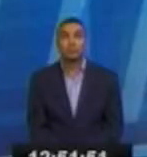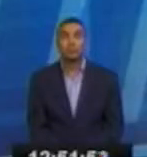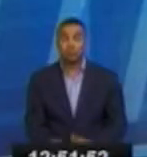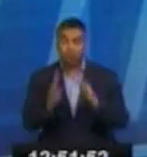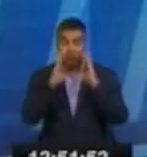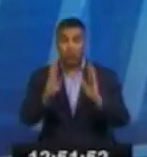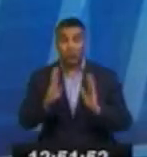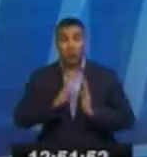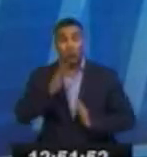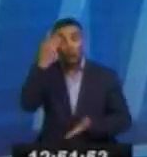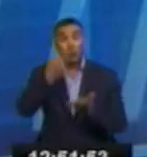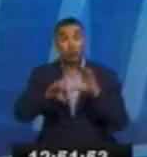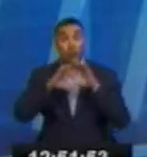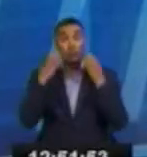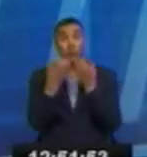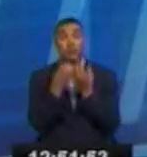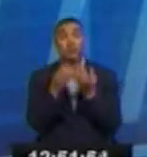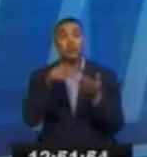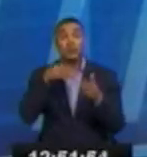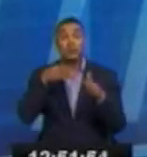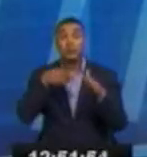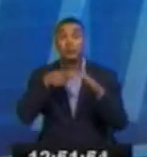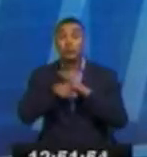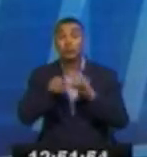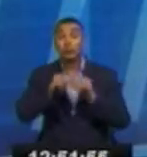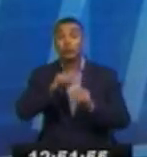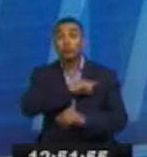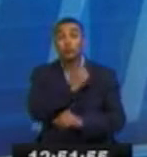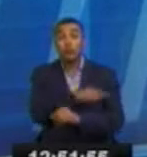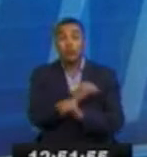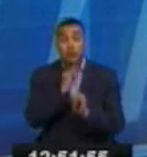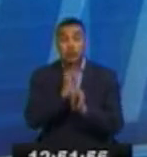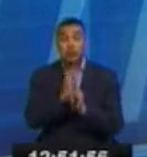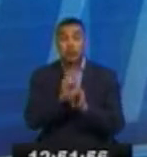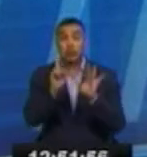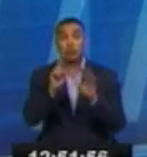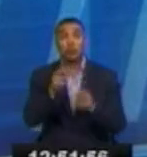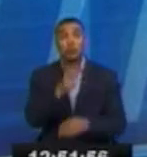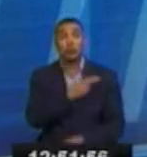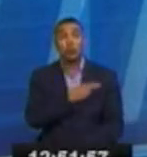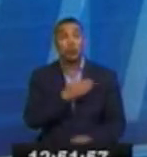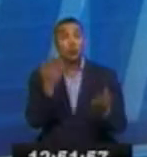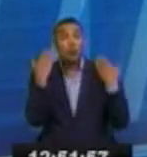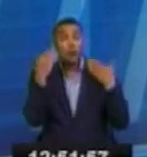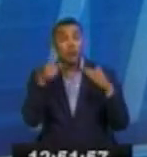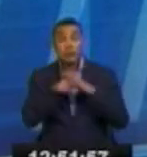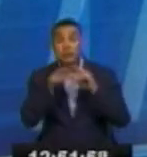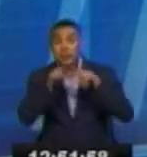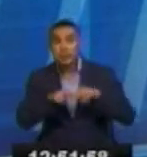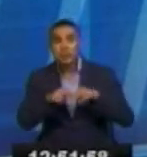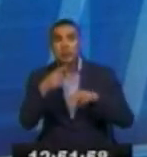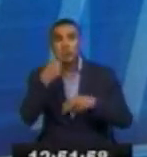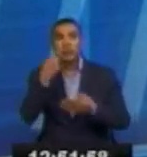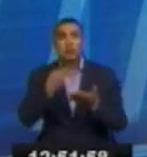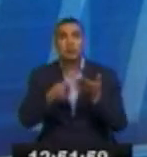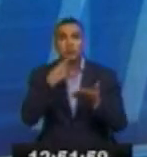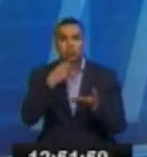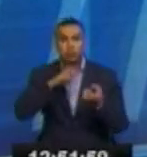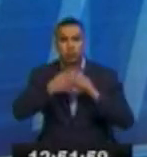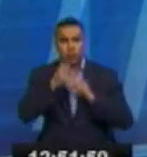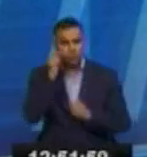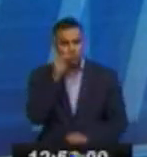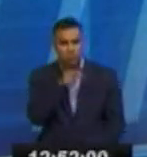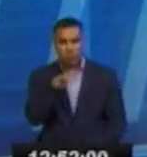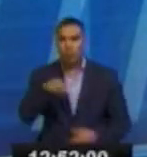Atención amigos, porque la Comisión Interventora y Fortalecimiento Institucional de la Universidad de Guayaquil anunció que decretó irregularidades